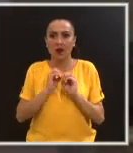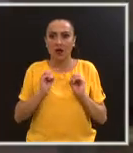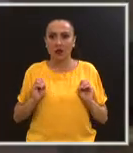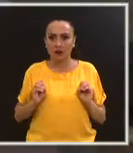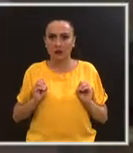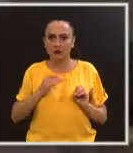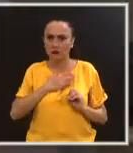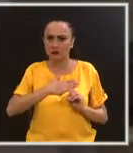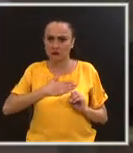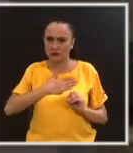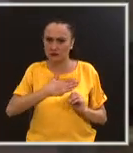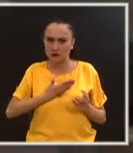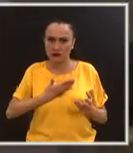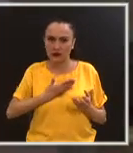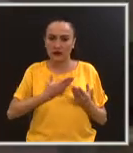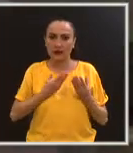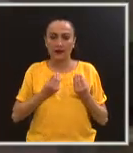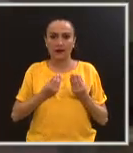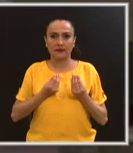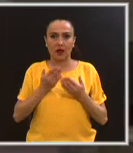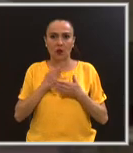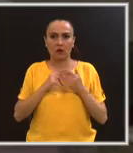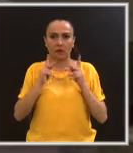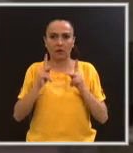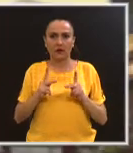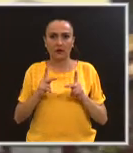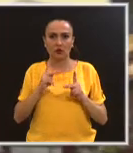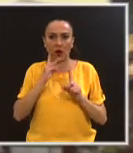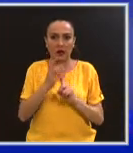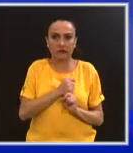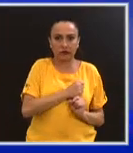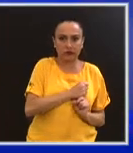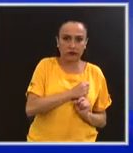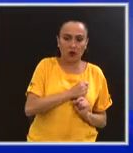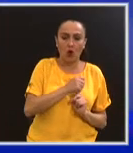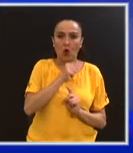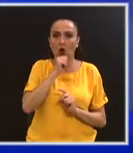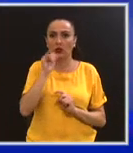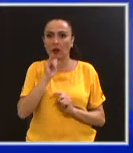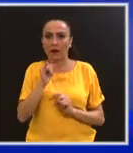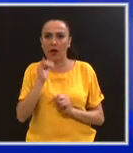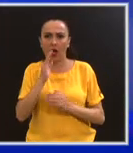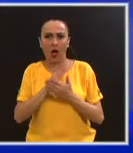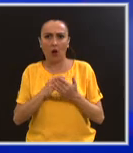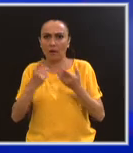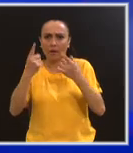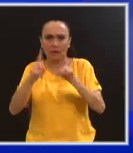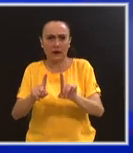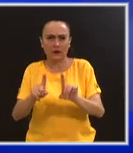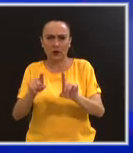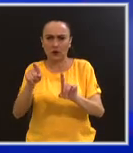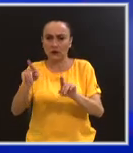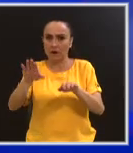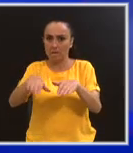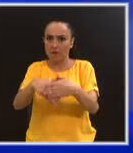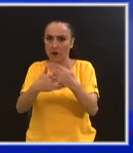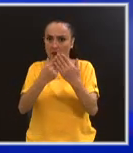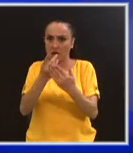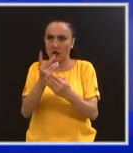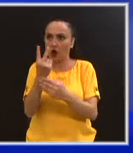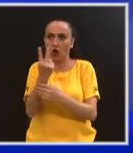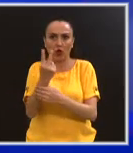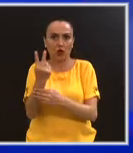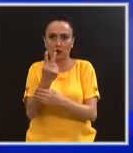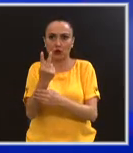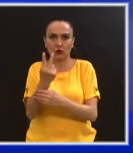Lamentablemente pues eh temen que alguna persona la tenga retenida temen también de que haya algo pasado con este con este matrimonio ya que ninguno de los